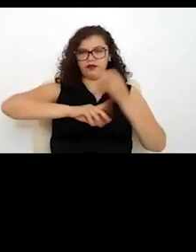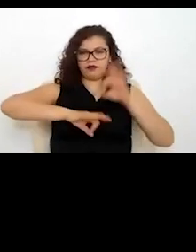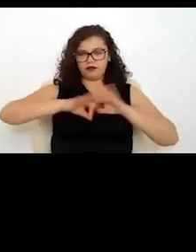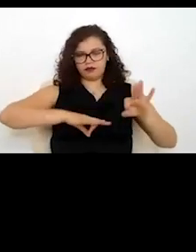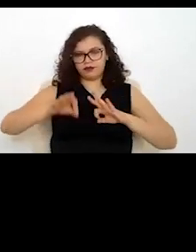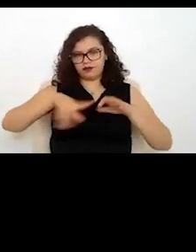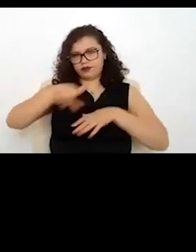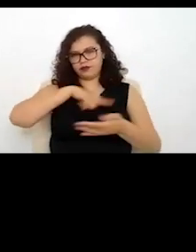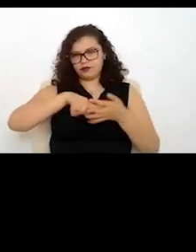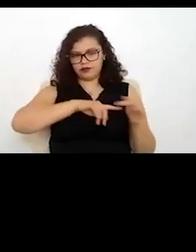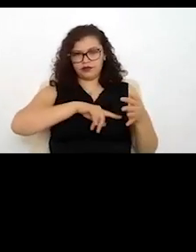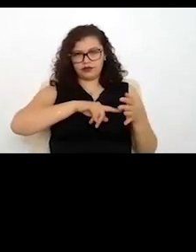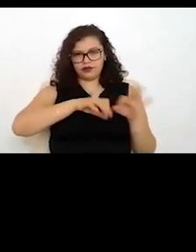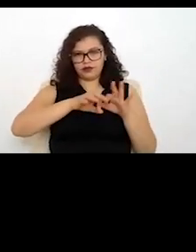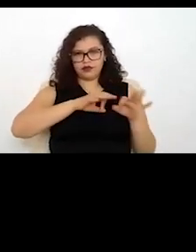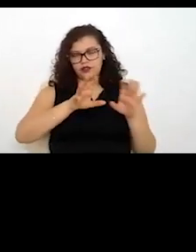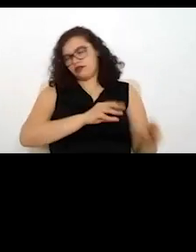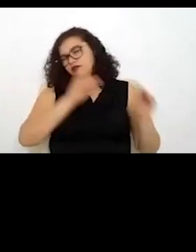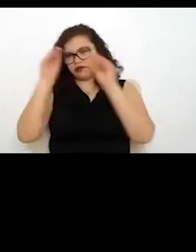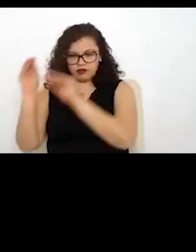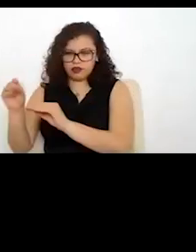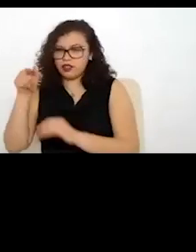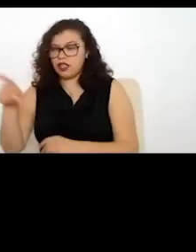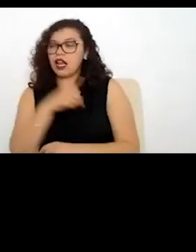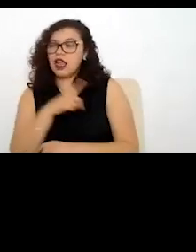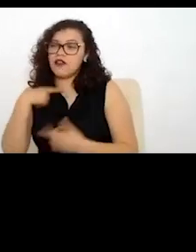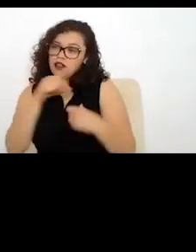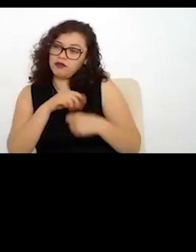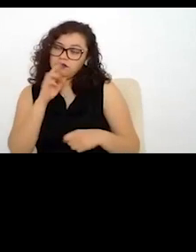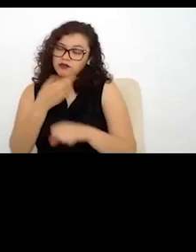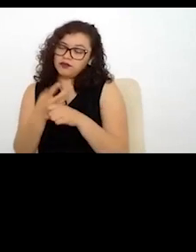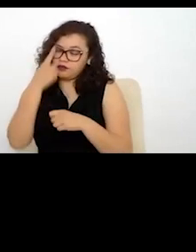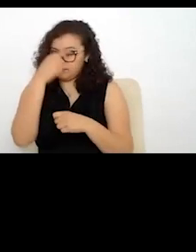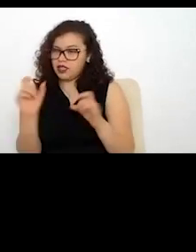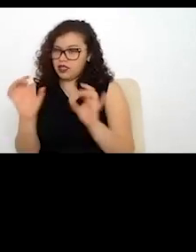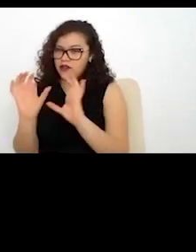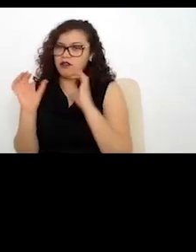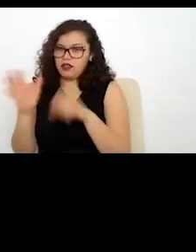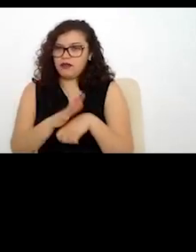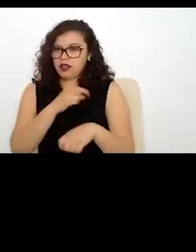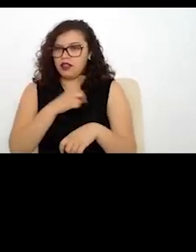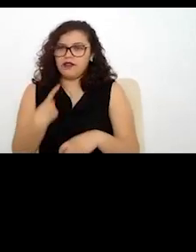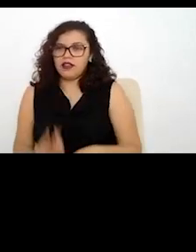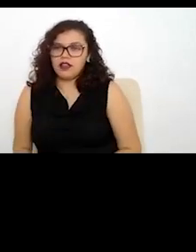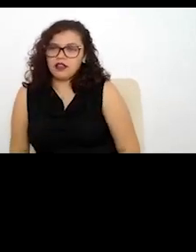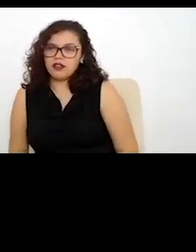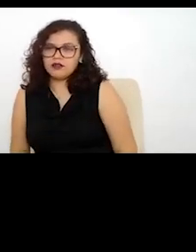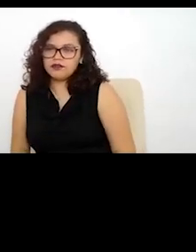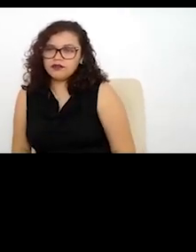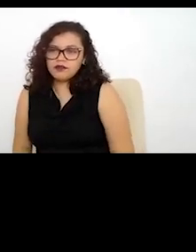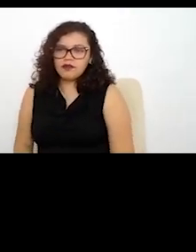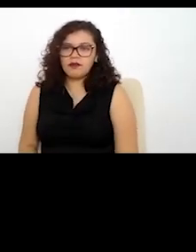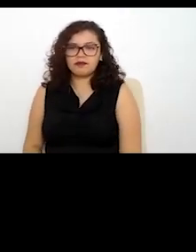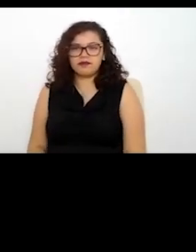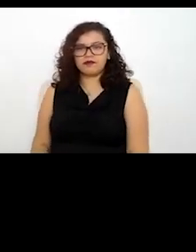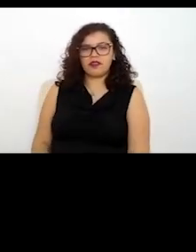un centro distinto al de trabajo. Entonces él se tiene que hacer cargo de este cuidado. Ya lo había